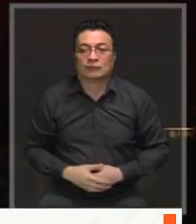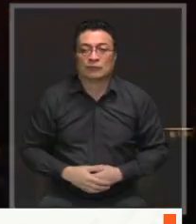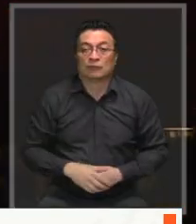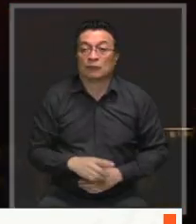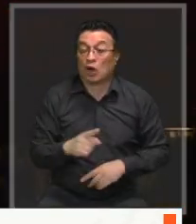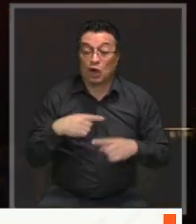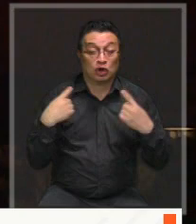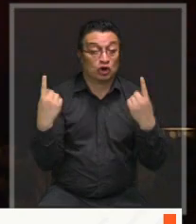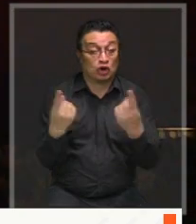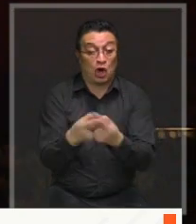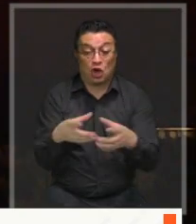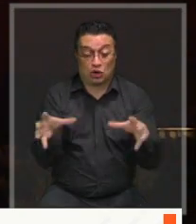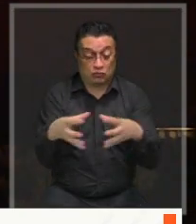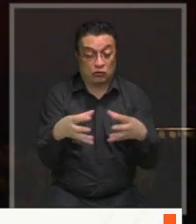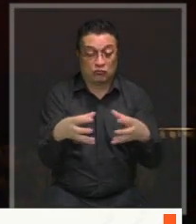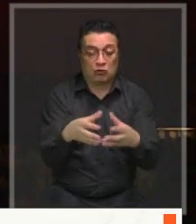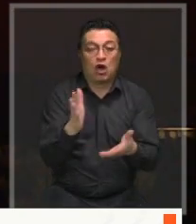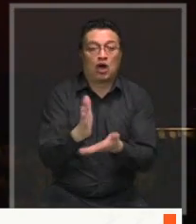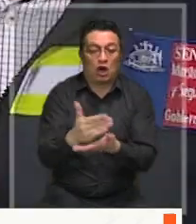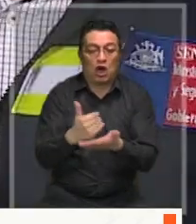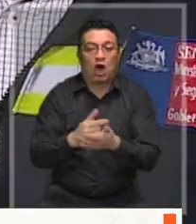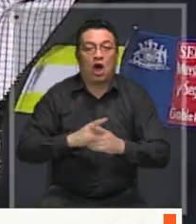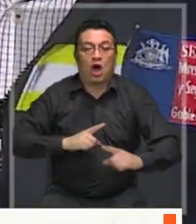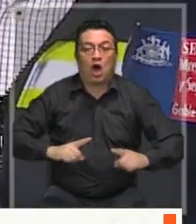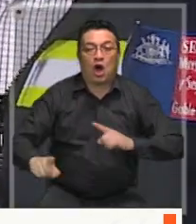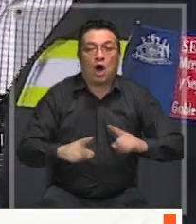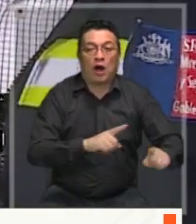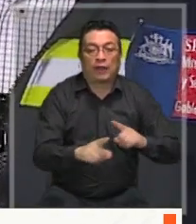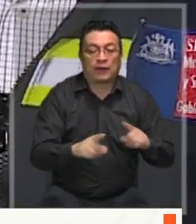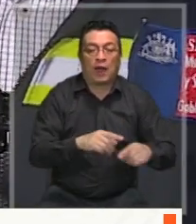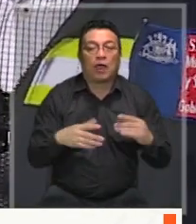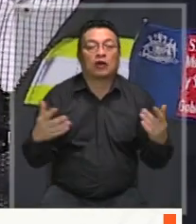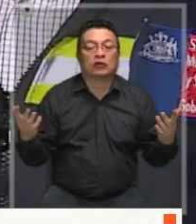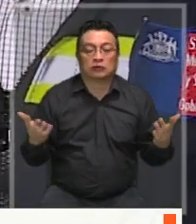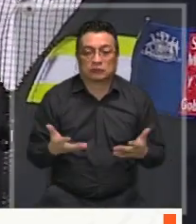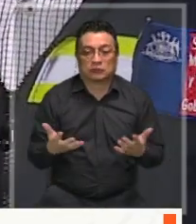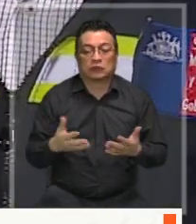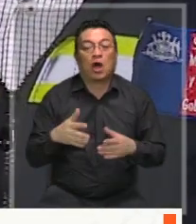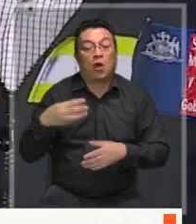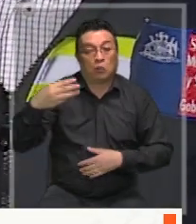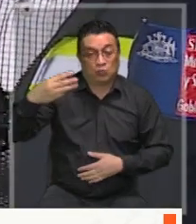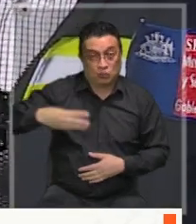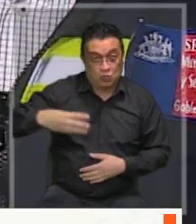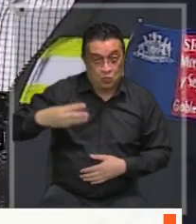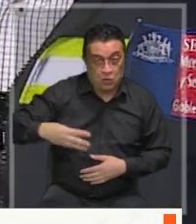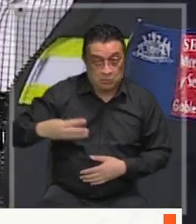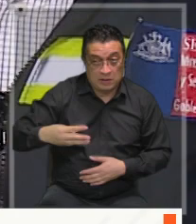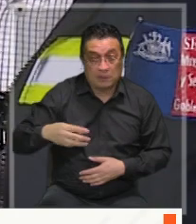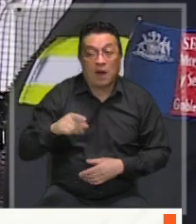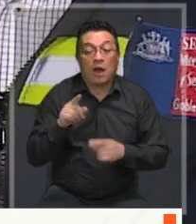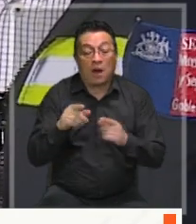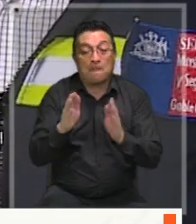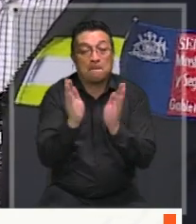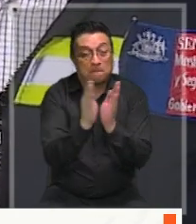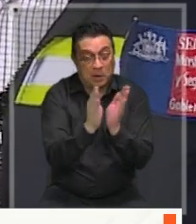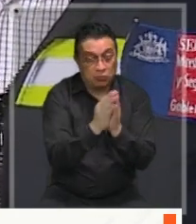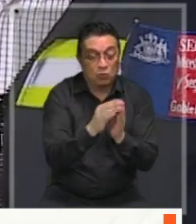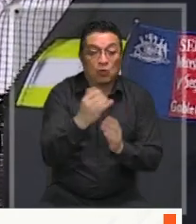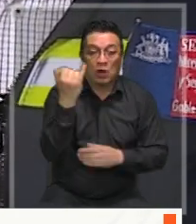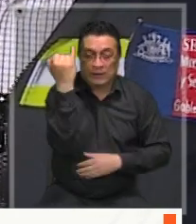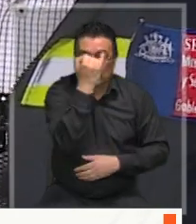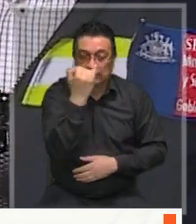los organismos coordinados, tanto de las municipalidades de Papudo y de